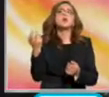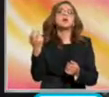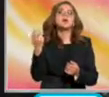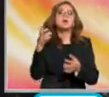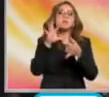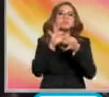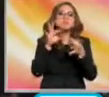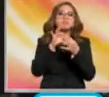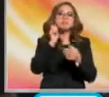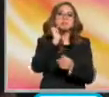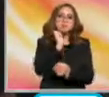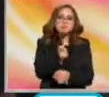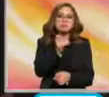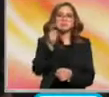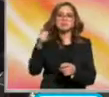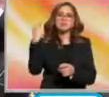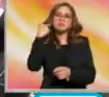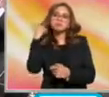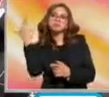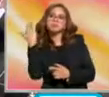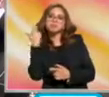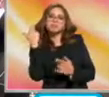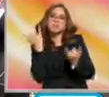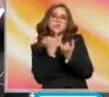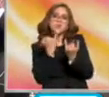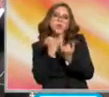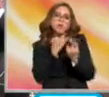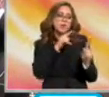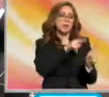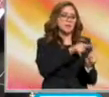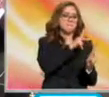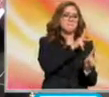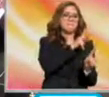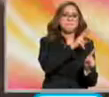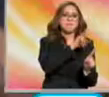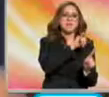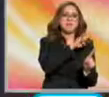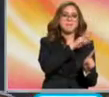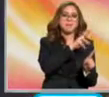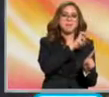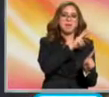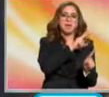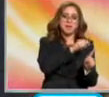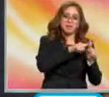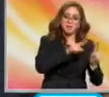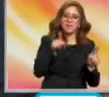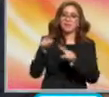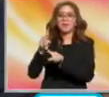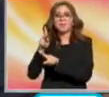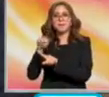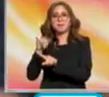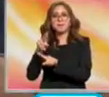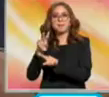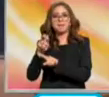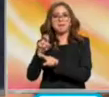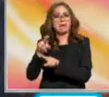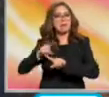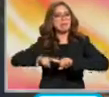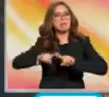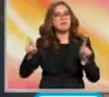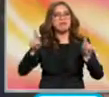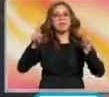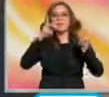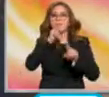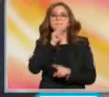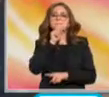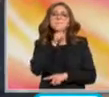referencian muy poderosamente. Pero esto está dedicado también a la primavera, su primer movimiento. Y bueno, es un viaje verdaderamente. Son dos viajes que podemos tomar en Maravilloso. este Y